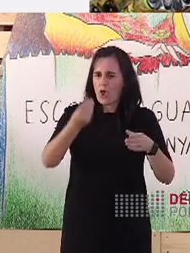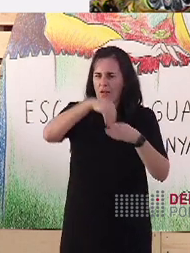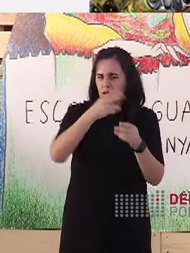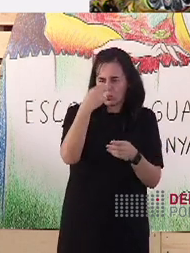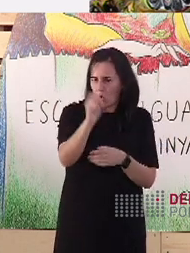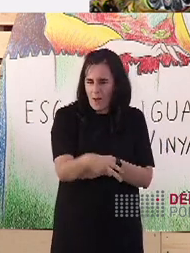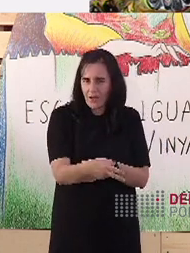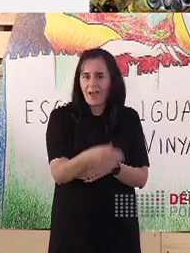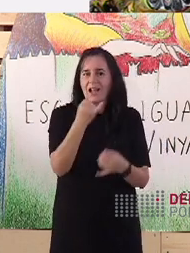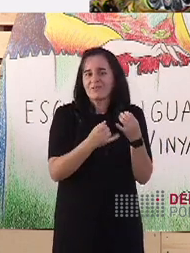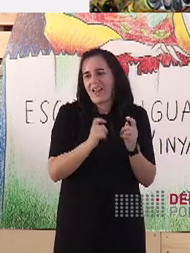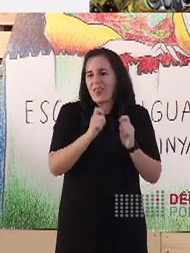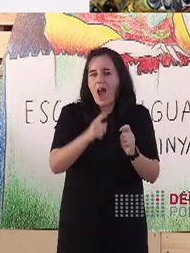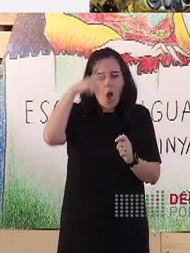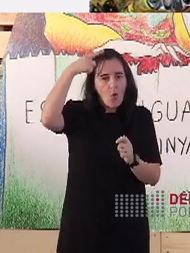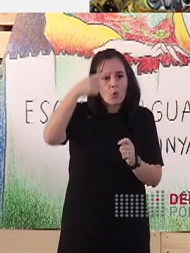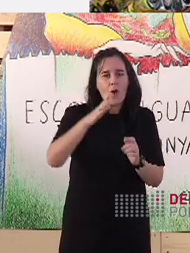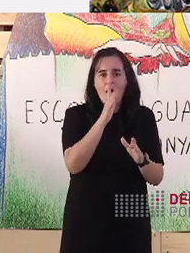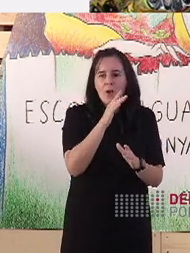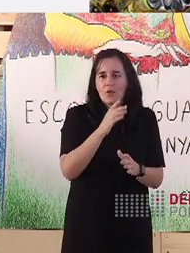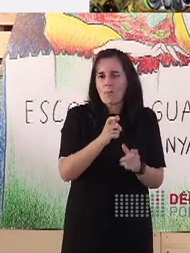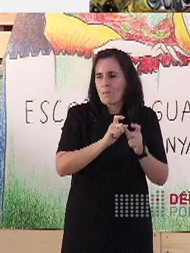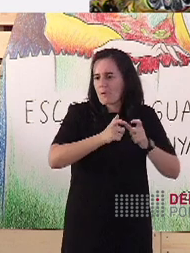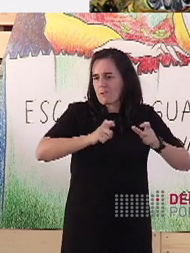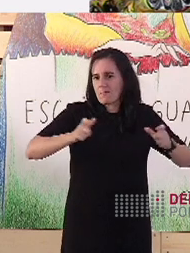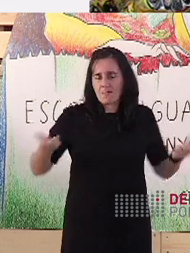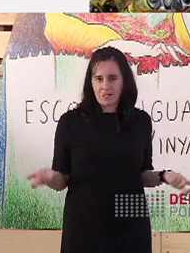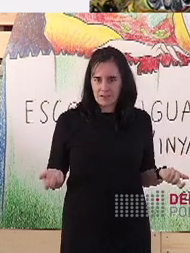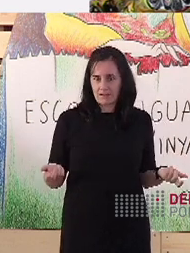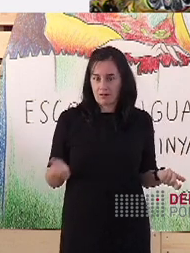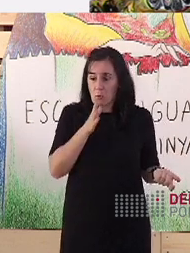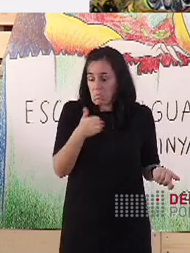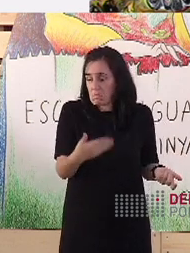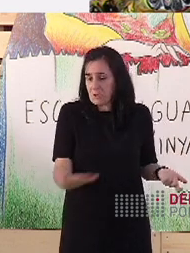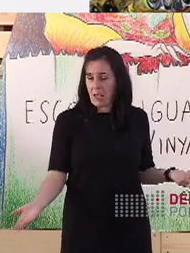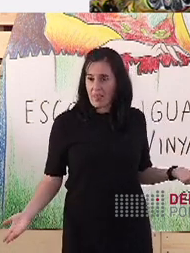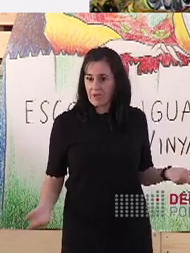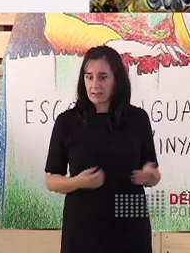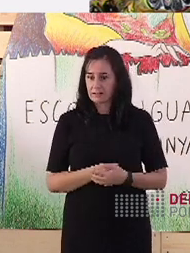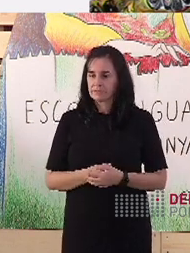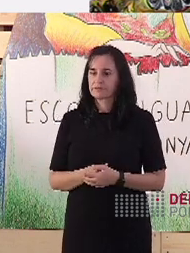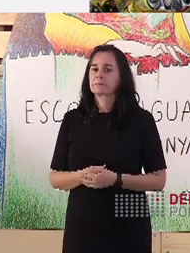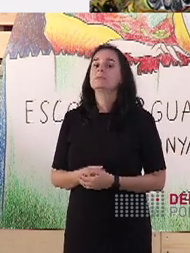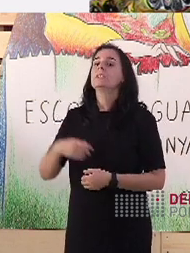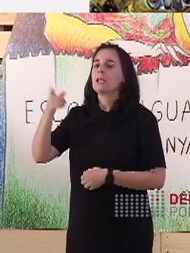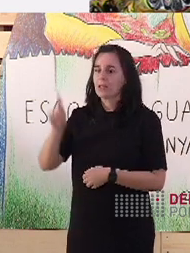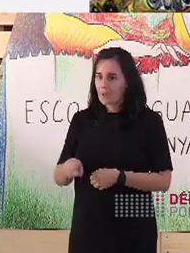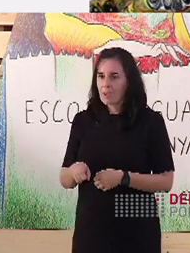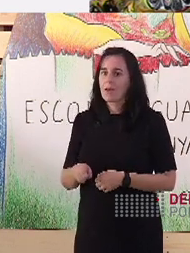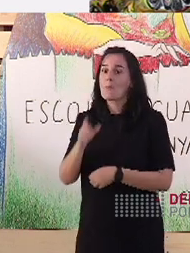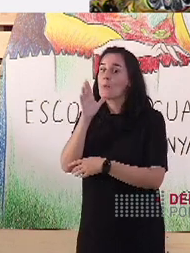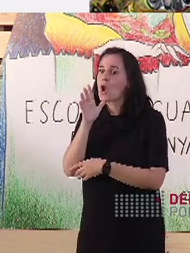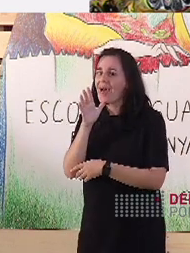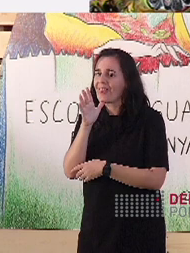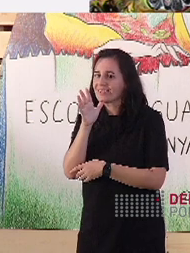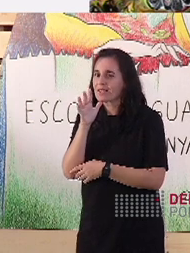también alimenta la cultura de la violación, porque no pasa nada. Tanto es así que no es que no pase, sino que violadas es una de las etiquetas del